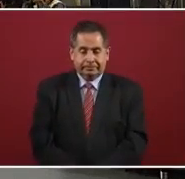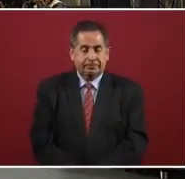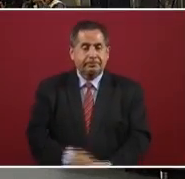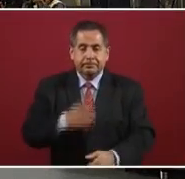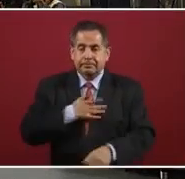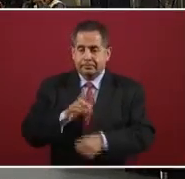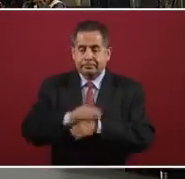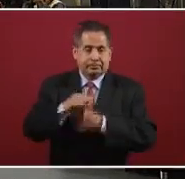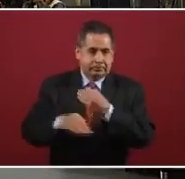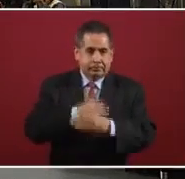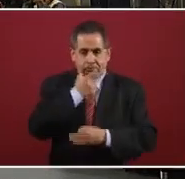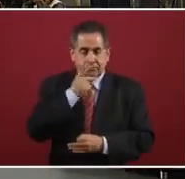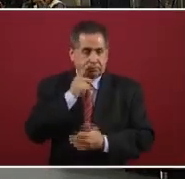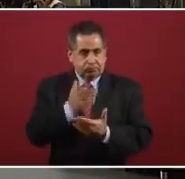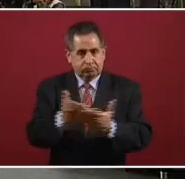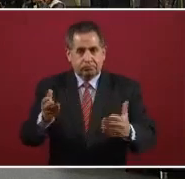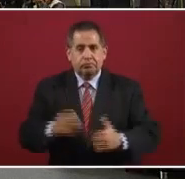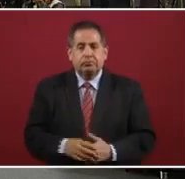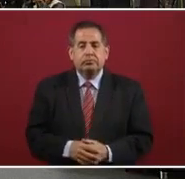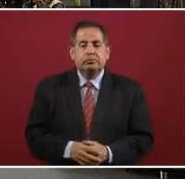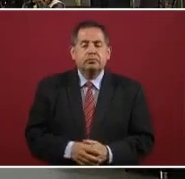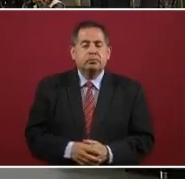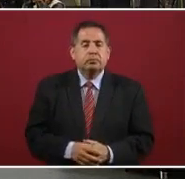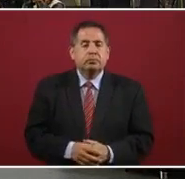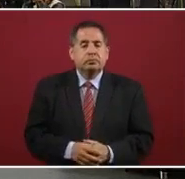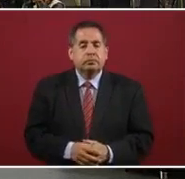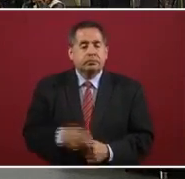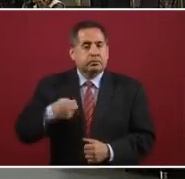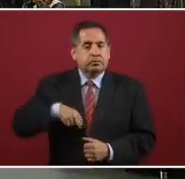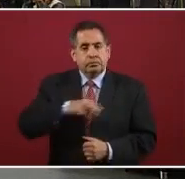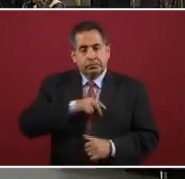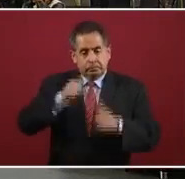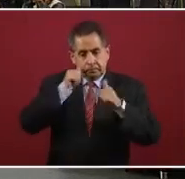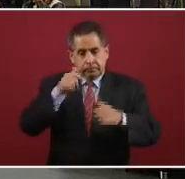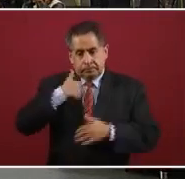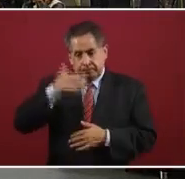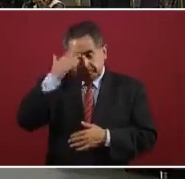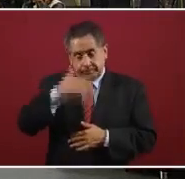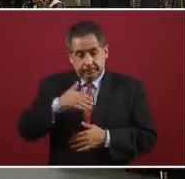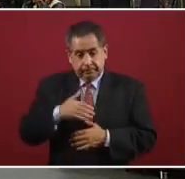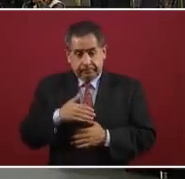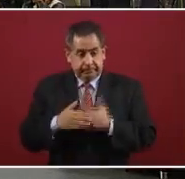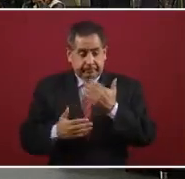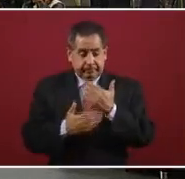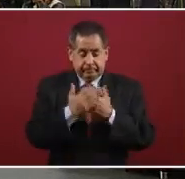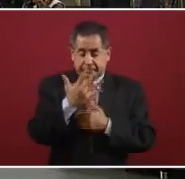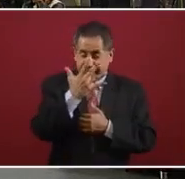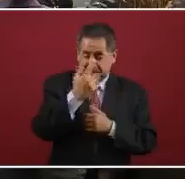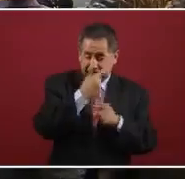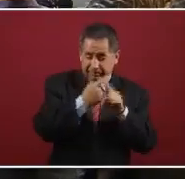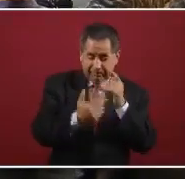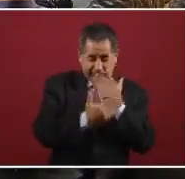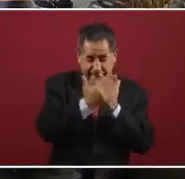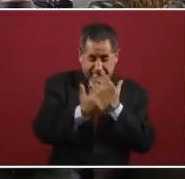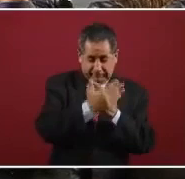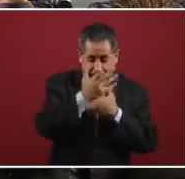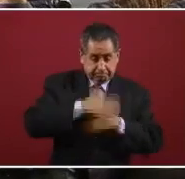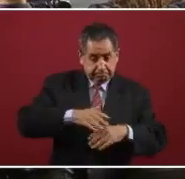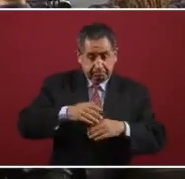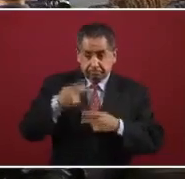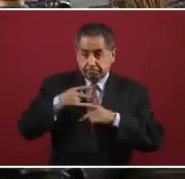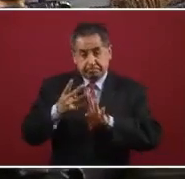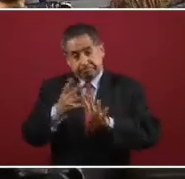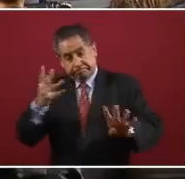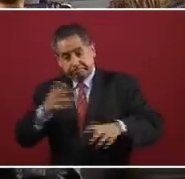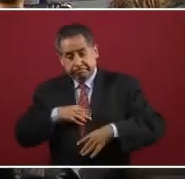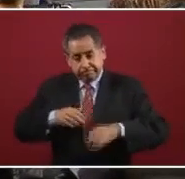Buenos días a todos, a todas. Nosotros atendemos, como ustedes lo saben, desde las 5:30 de la mañana. Estamos aquí atendiendo a la gente,